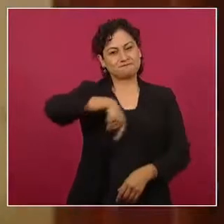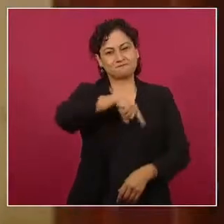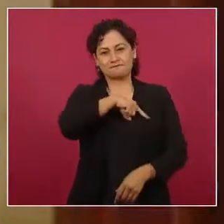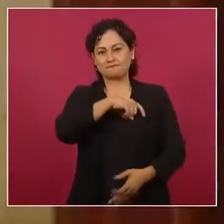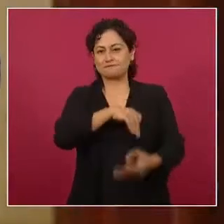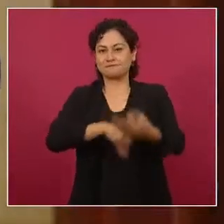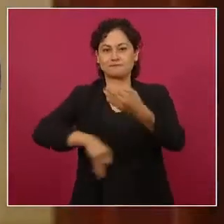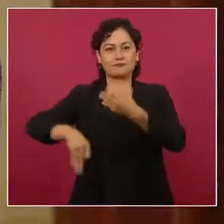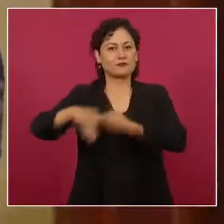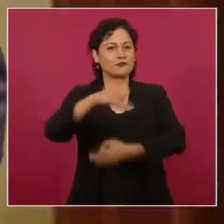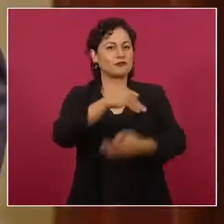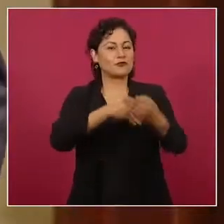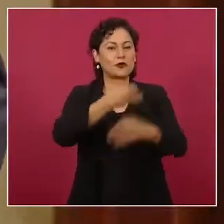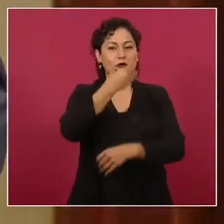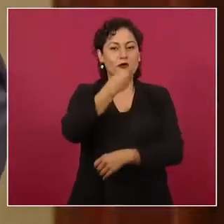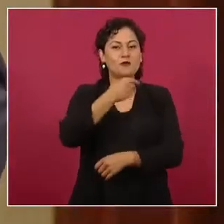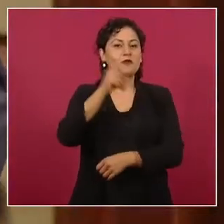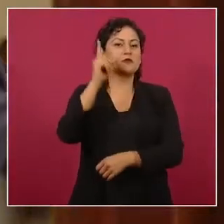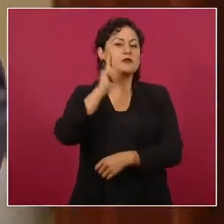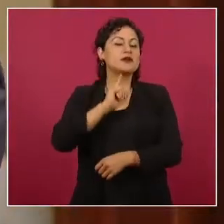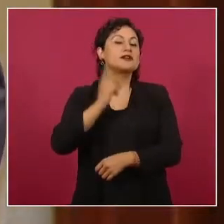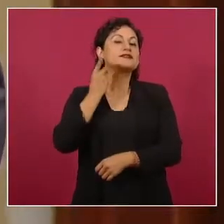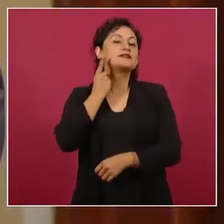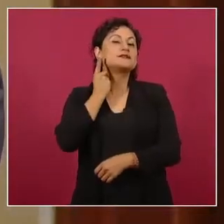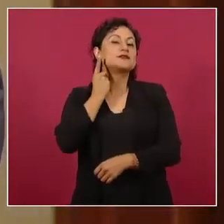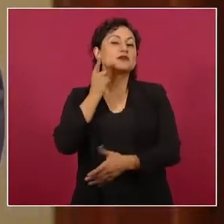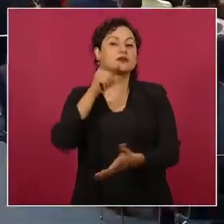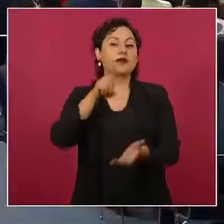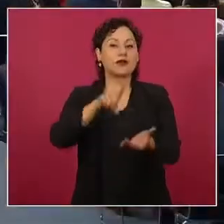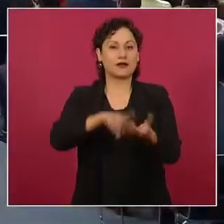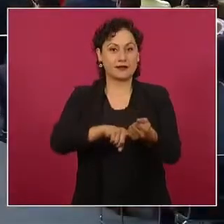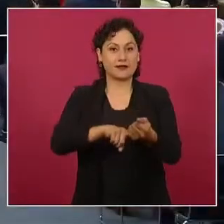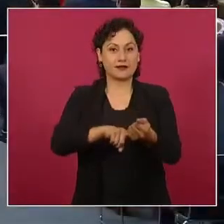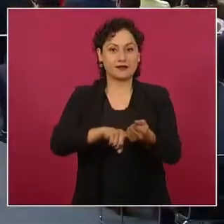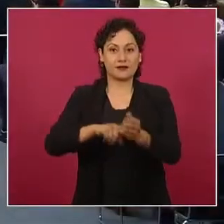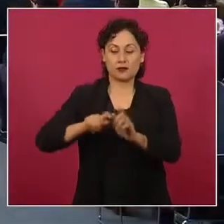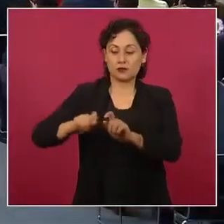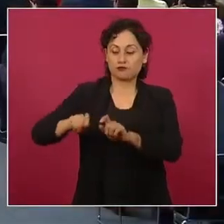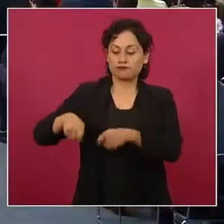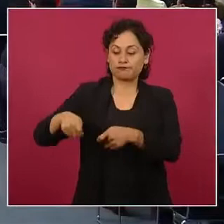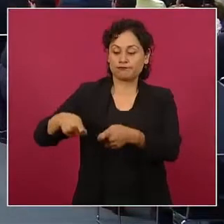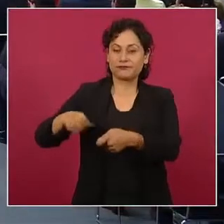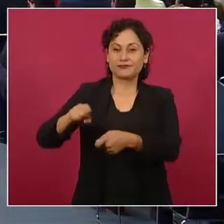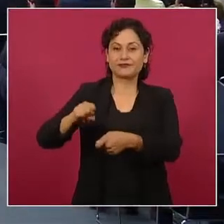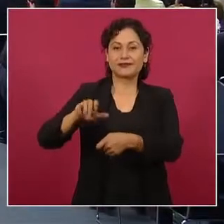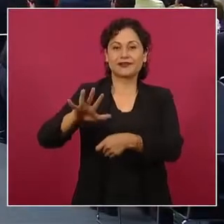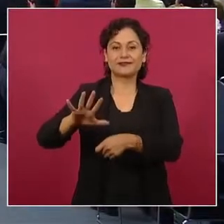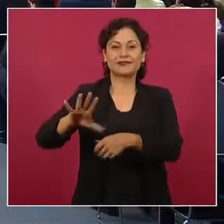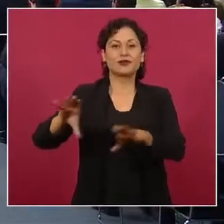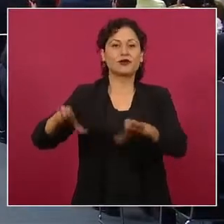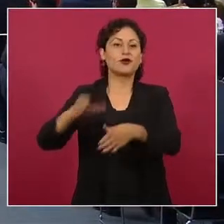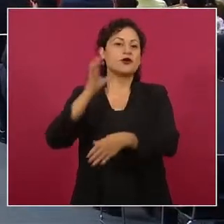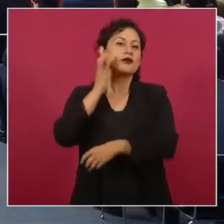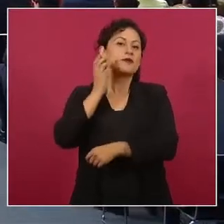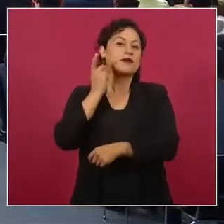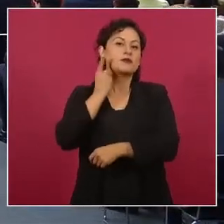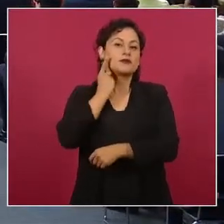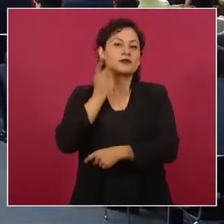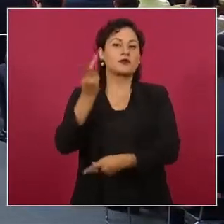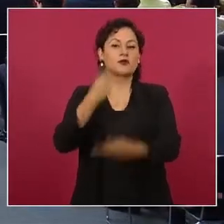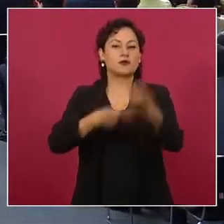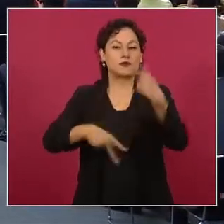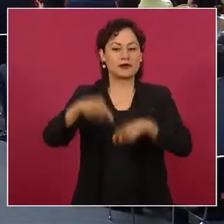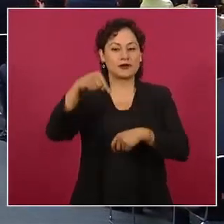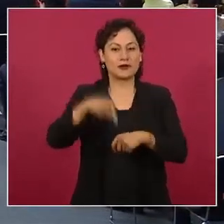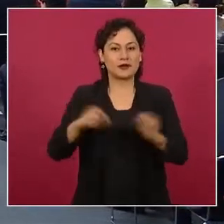y todos los diputados de la 65ª legislatura de estar aquí en Palacio